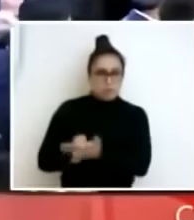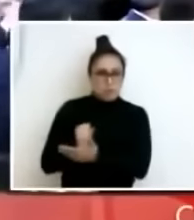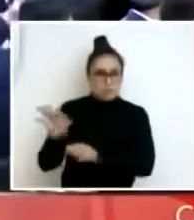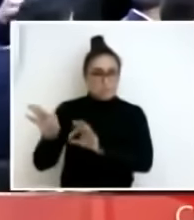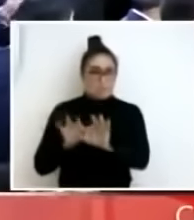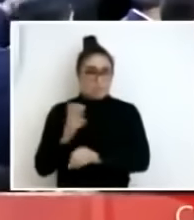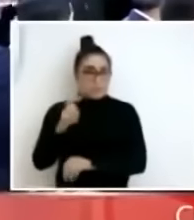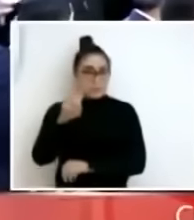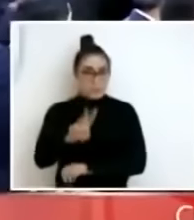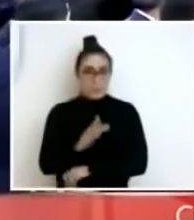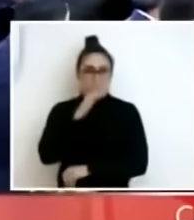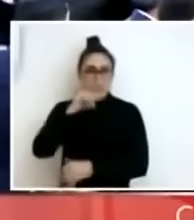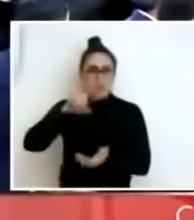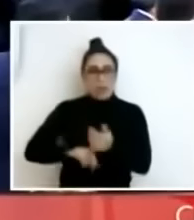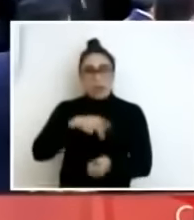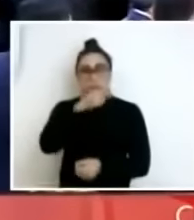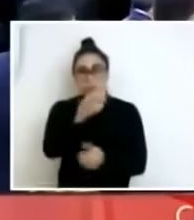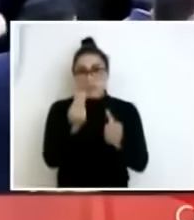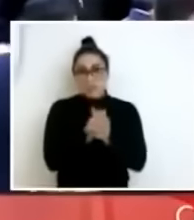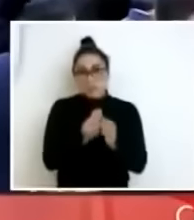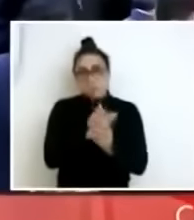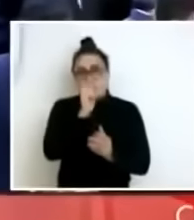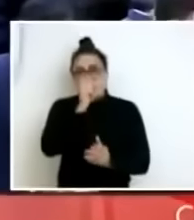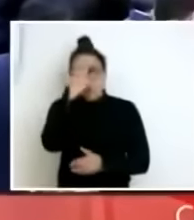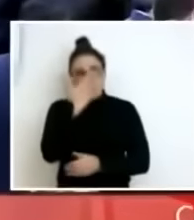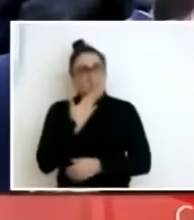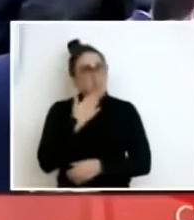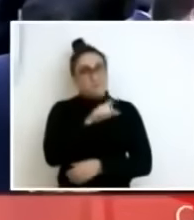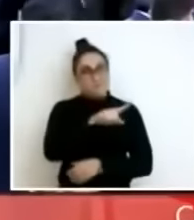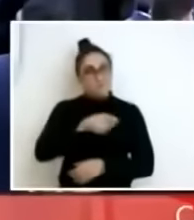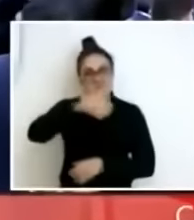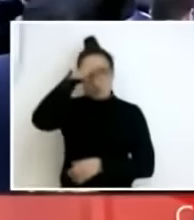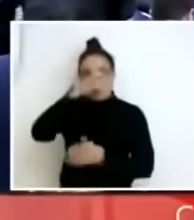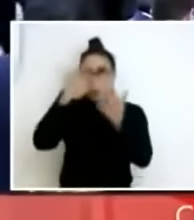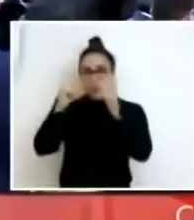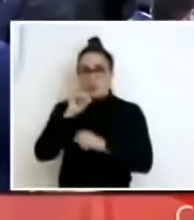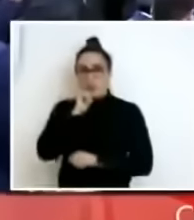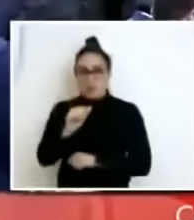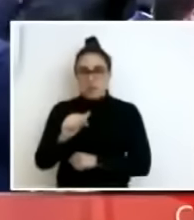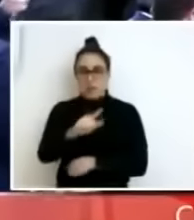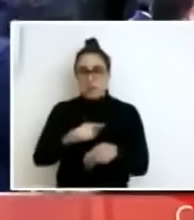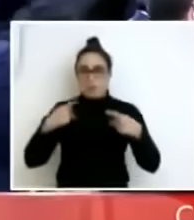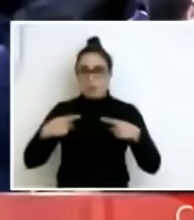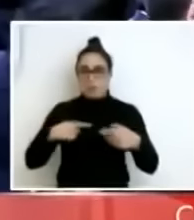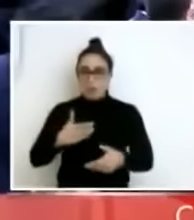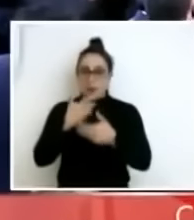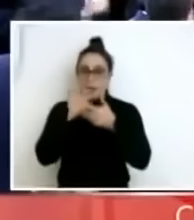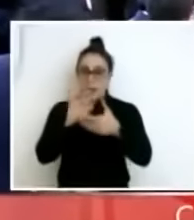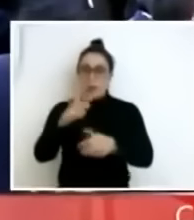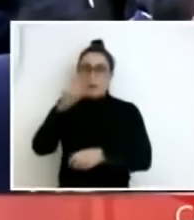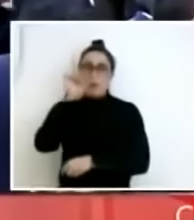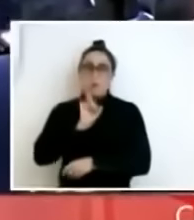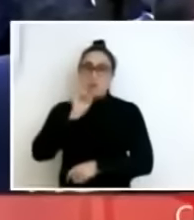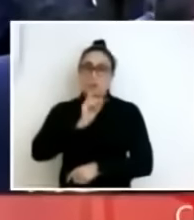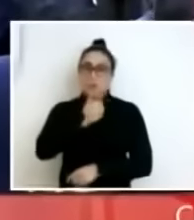porque resulta que esa ciencia se le escapa presidenta presidenta